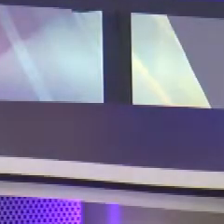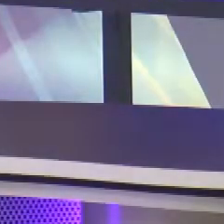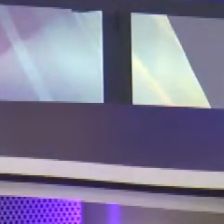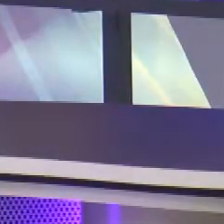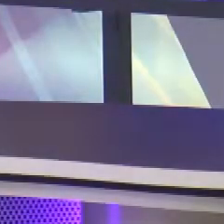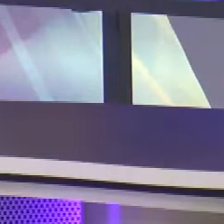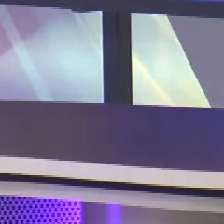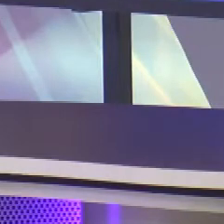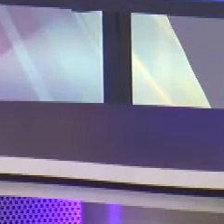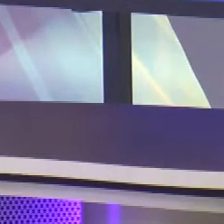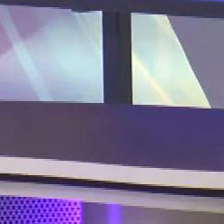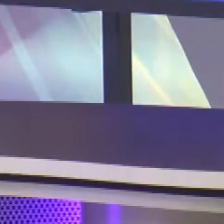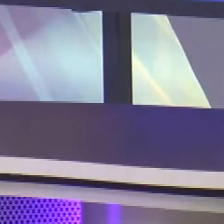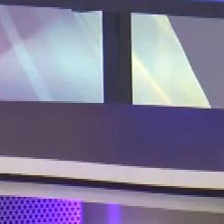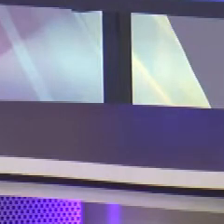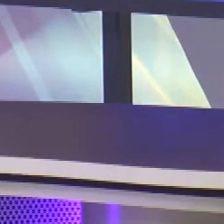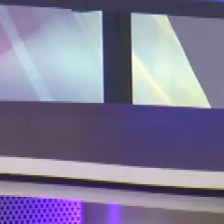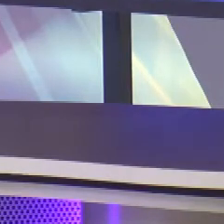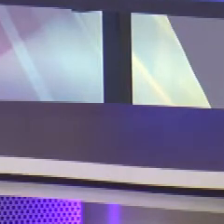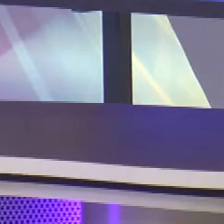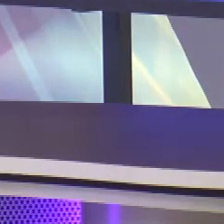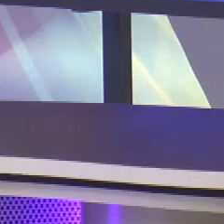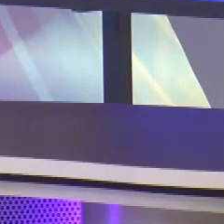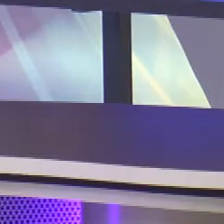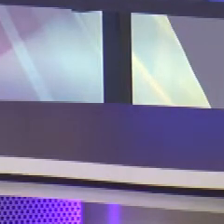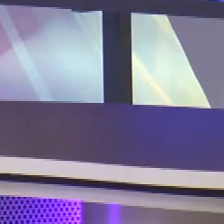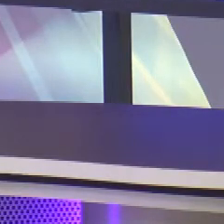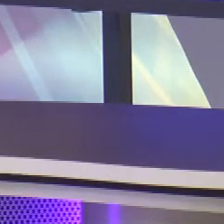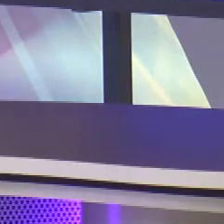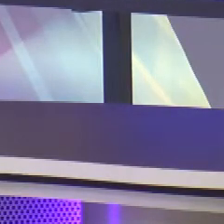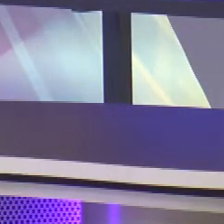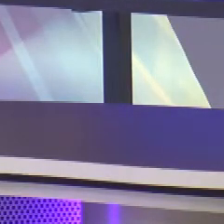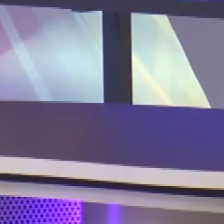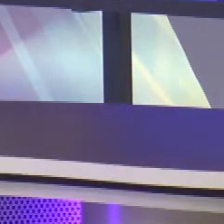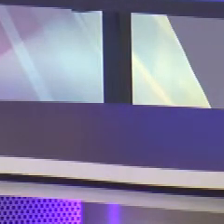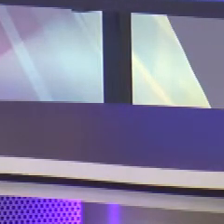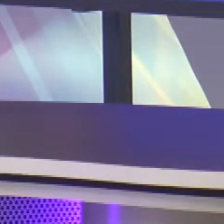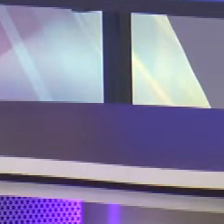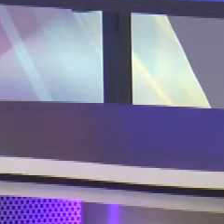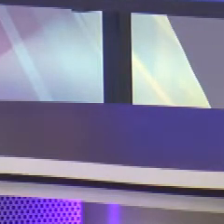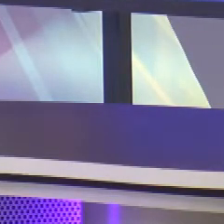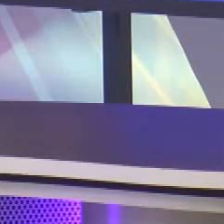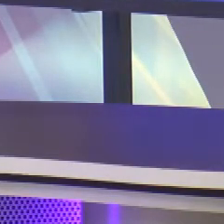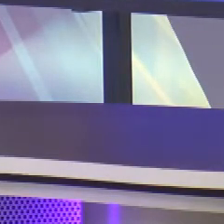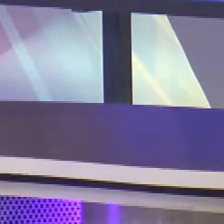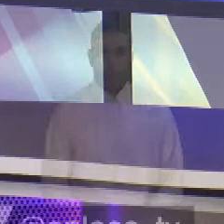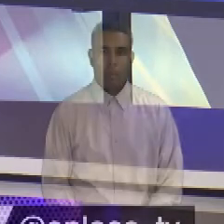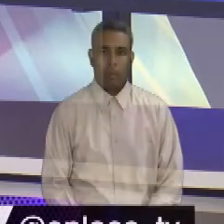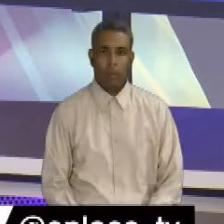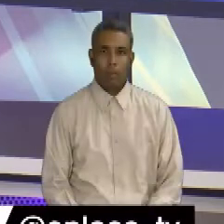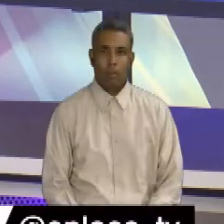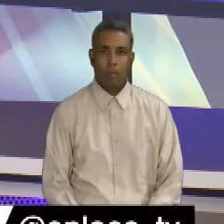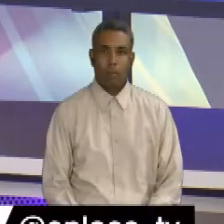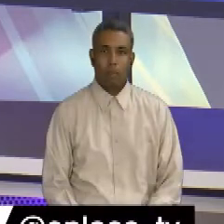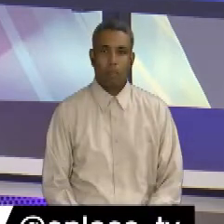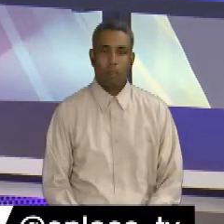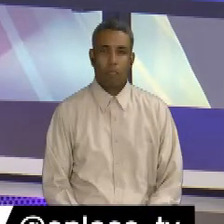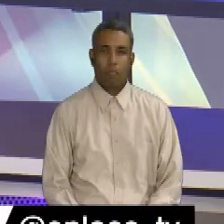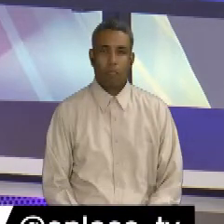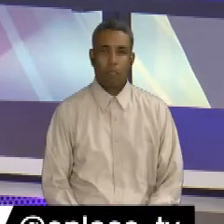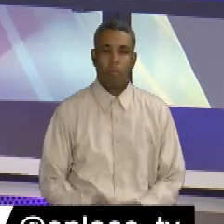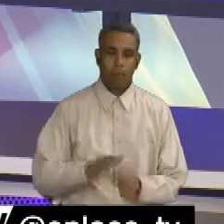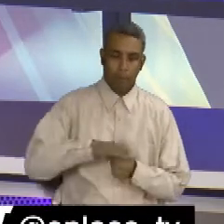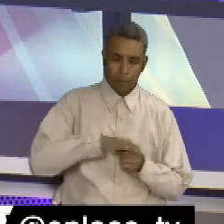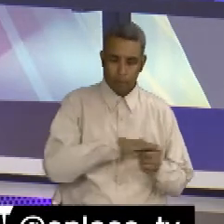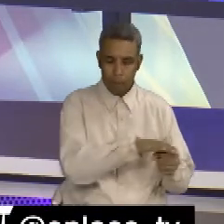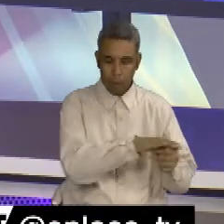Gracias por continuar con nosotros. Durante el fin de semana, representantes del Departamento Nacional de Planeación inspeccionaron las obras de autopavimentación en la Comuna 3